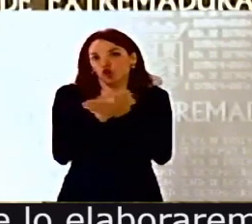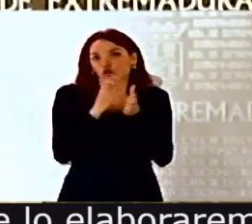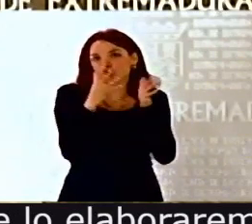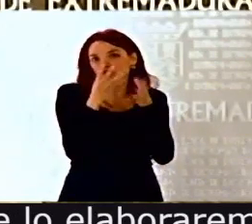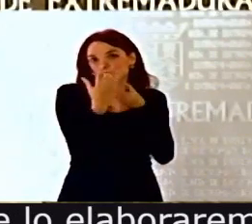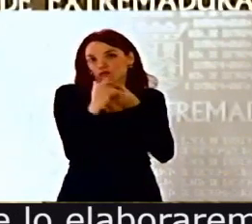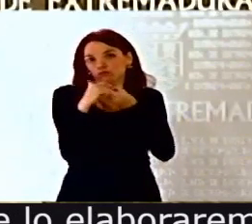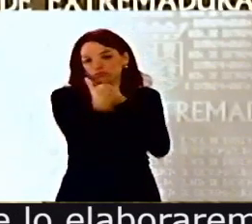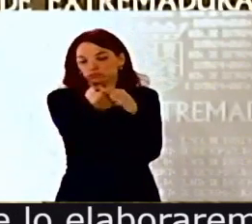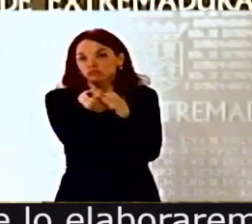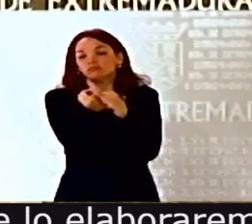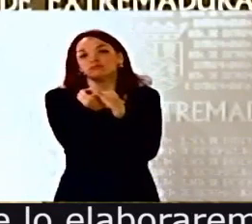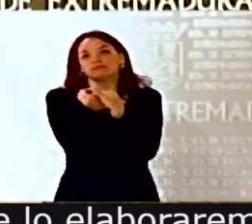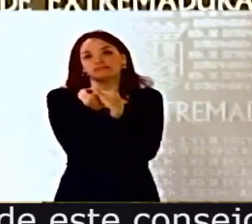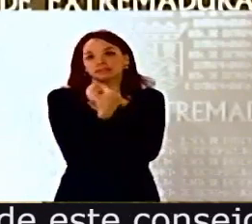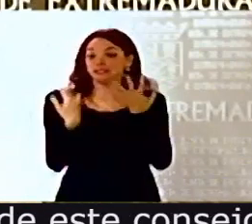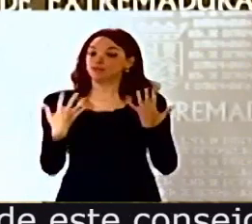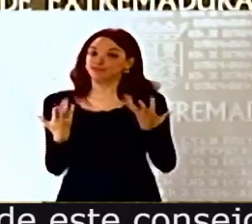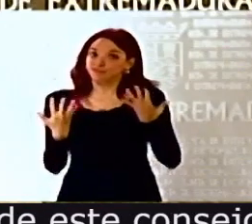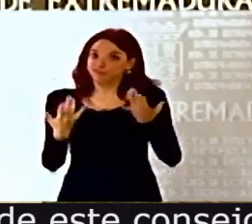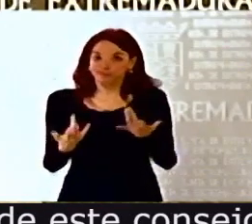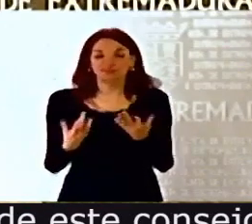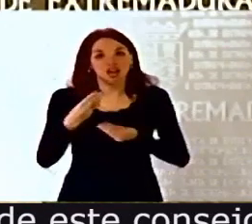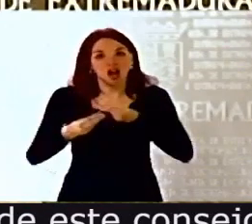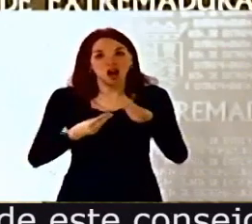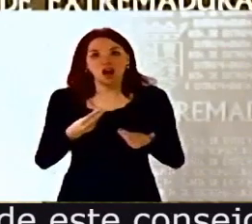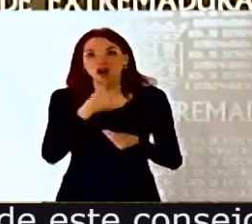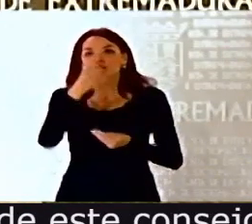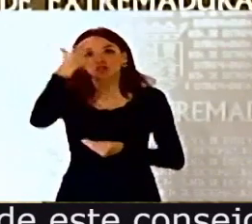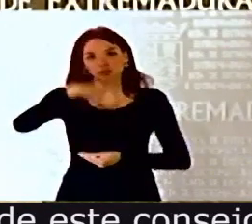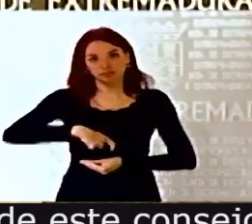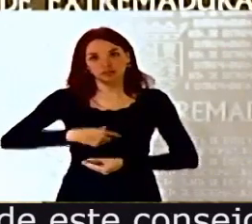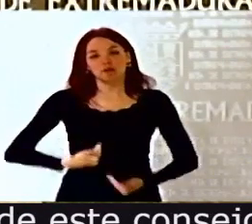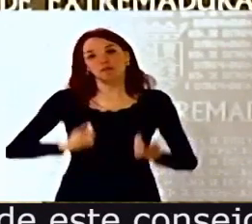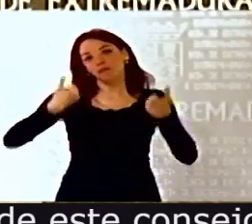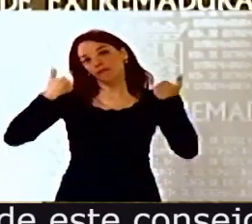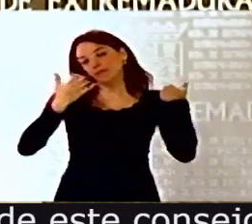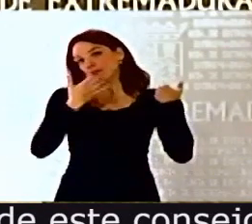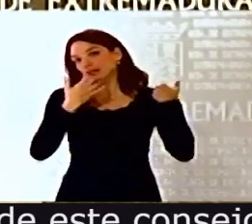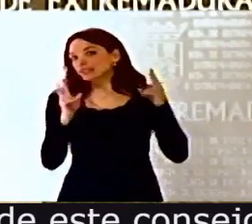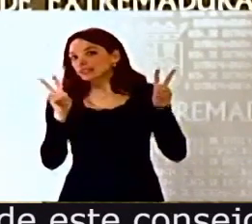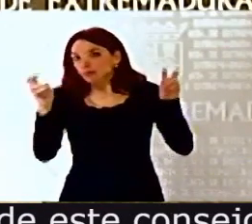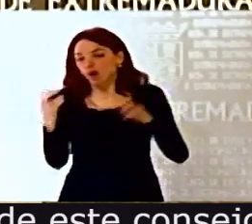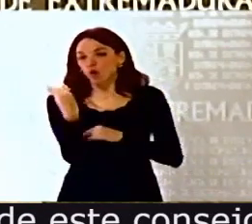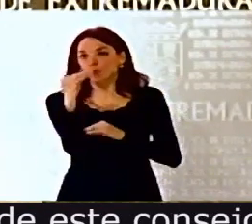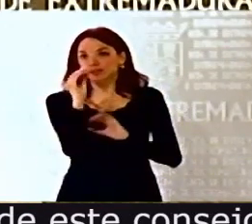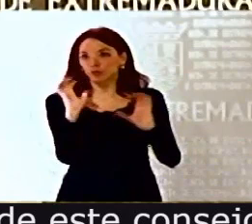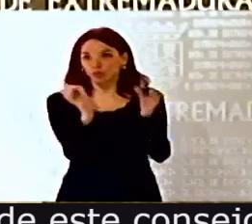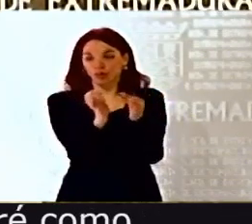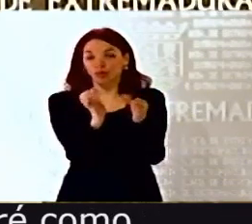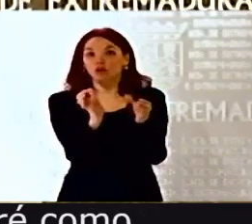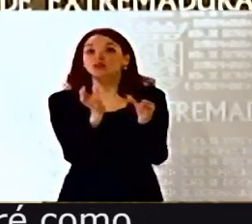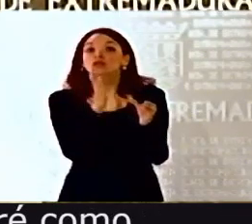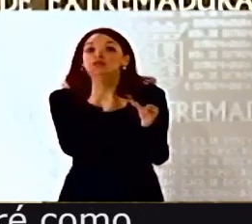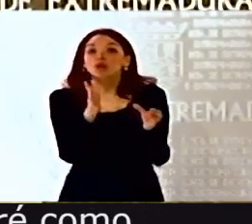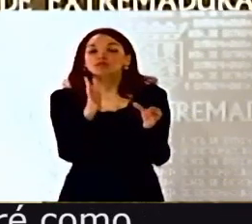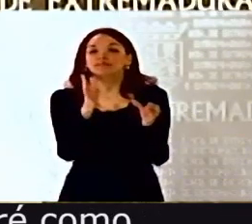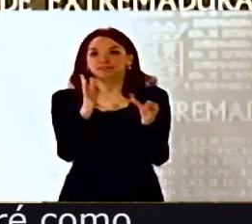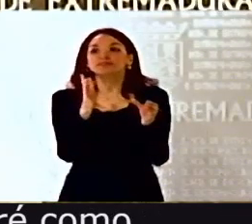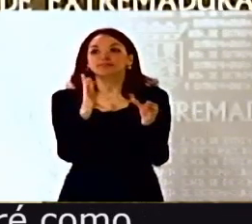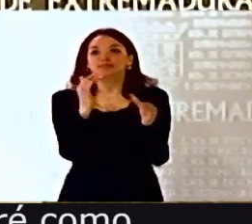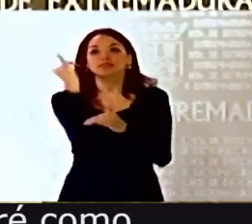pues tendremos que ponernos las pilas, y así lo haré como responsable, en este caso, en materia de juventud, puesto que el Instituto de la Juventud forma